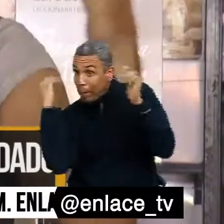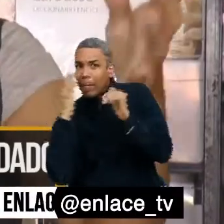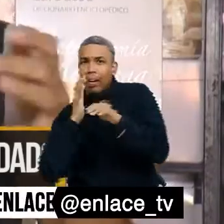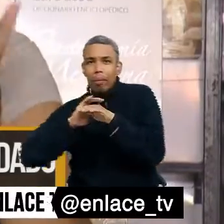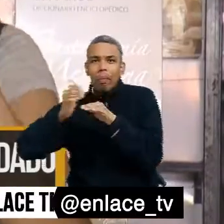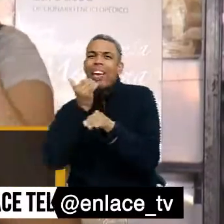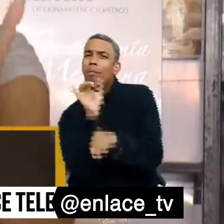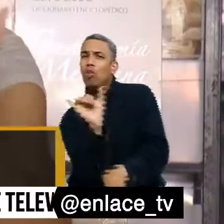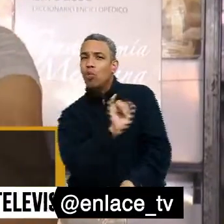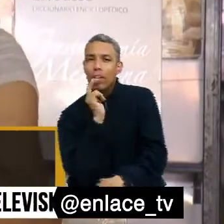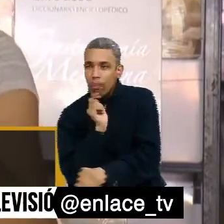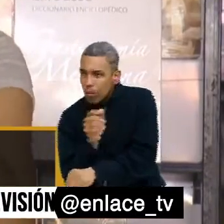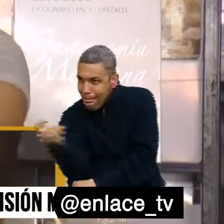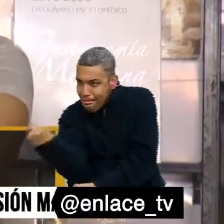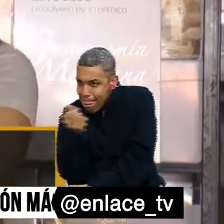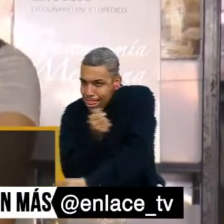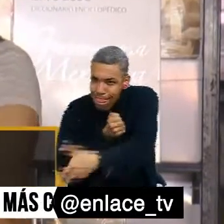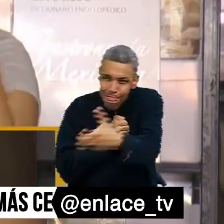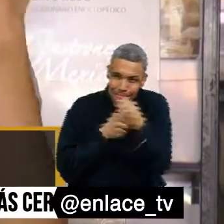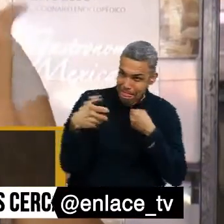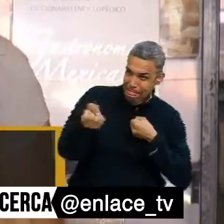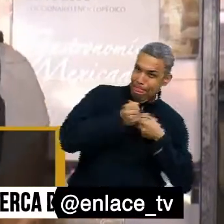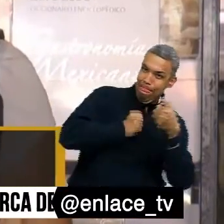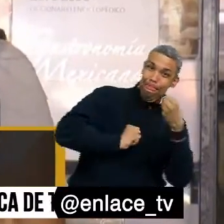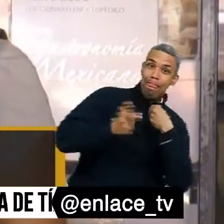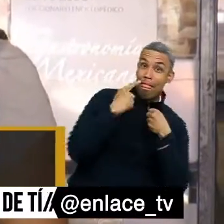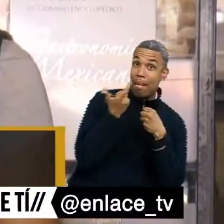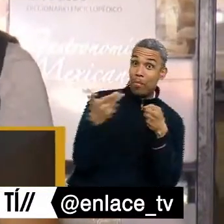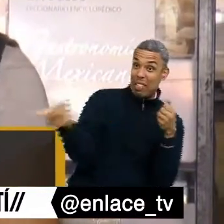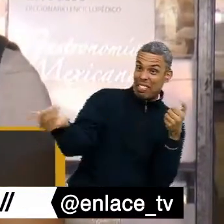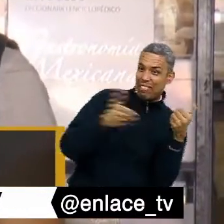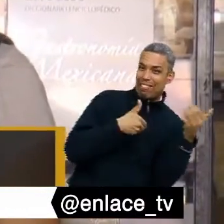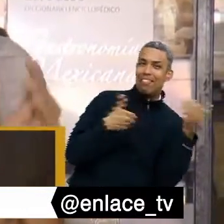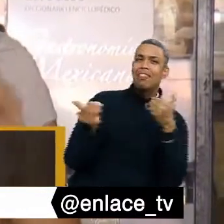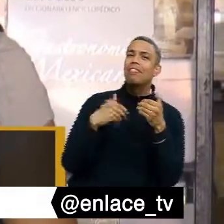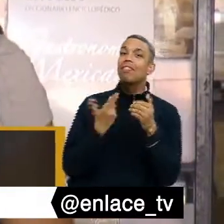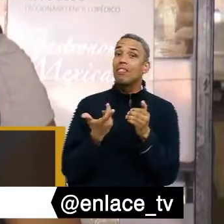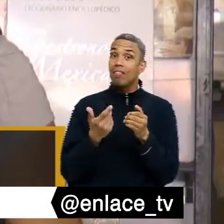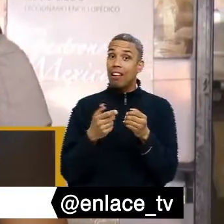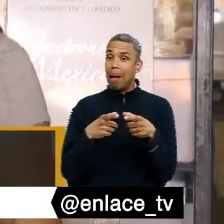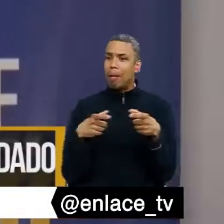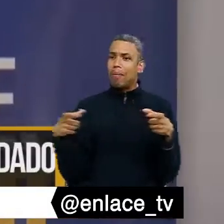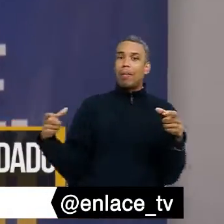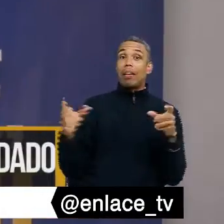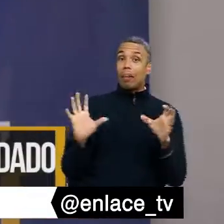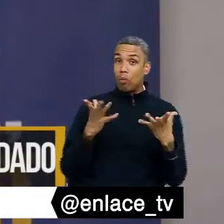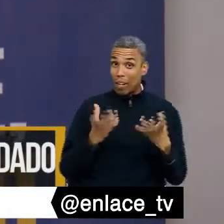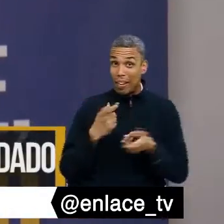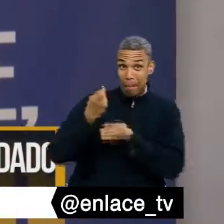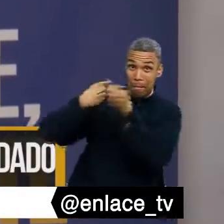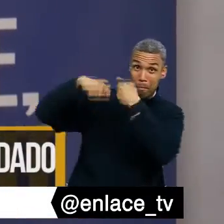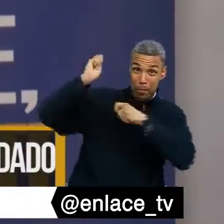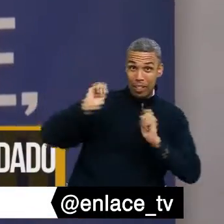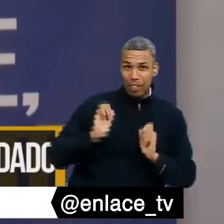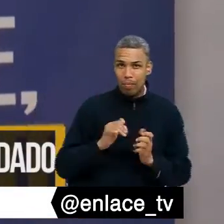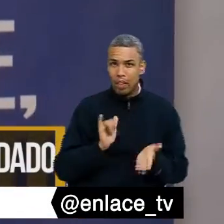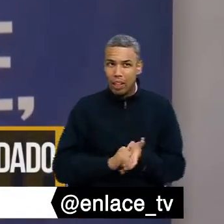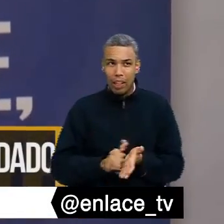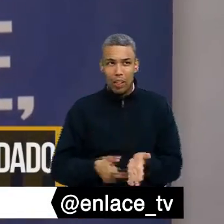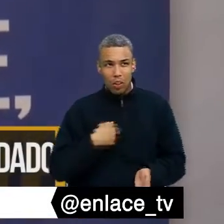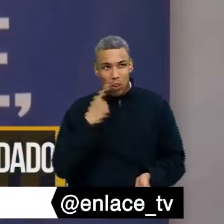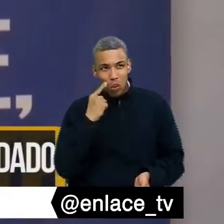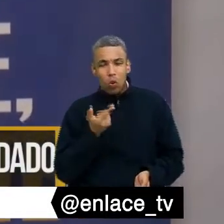salimos de acá, tú te vendes tú mismo. Cuando llegas al espejo, te miras cómo estás, ¿cierto? Eso es venta. Entonces, ahorita el neuromarketing es lo que está súper de moda, es